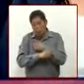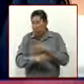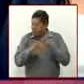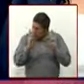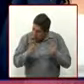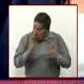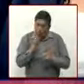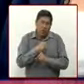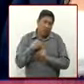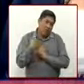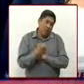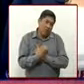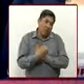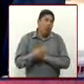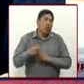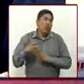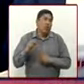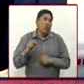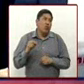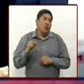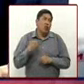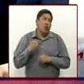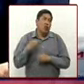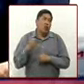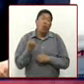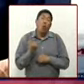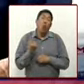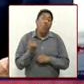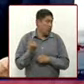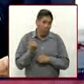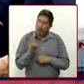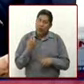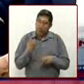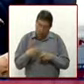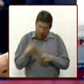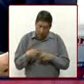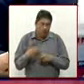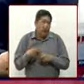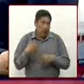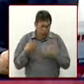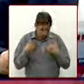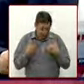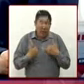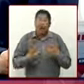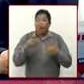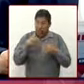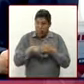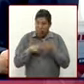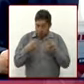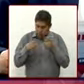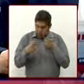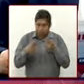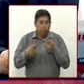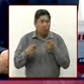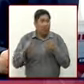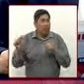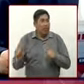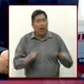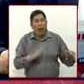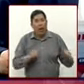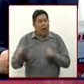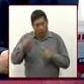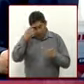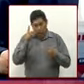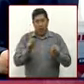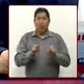misma situación porque no somos una isla. Tenemos esas dificultades. Se han tomado acciones. Dentro de las acciones, por ejemplo, los acuerdos